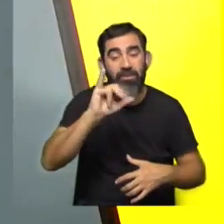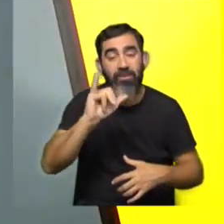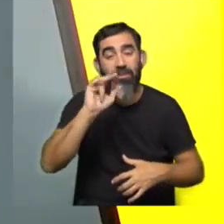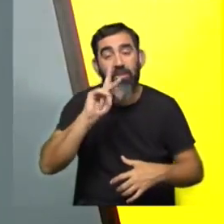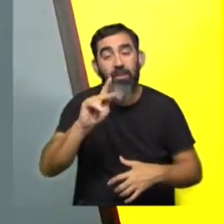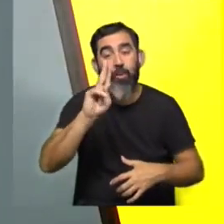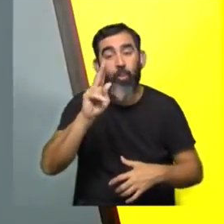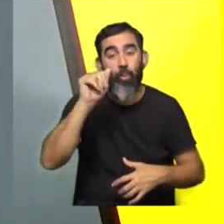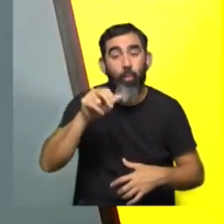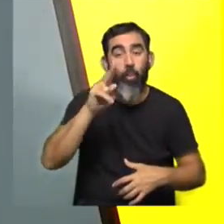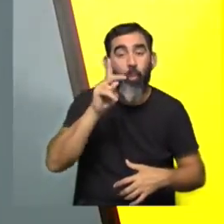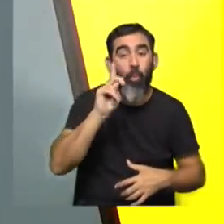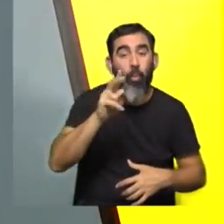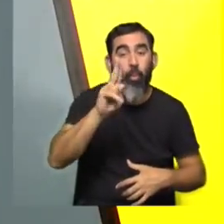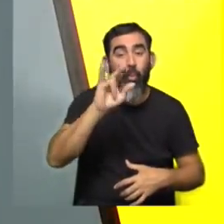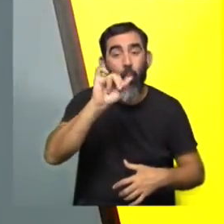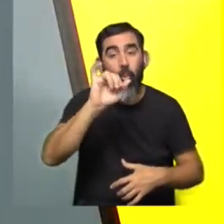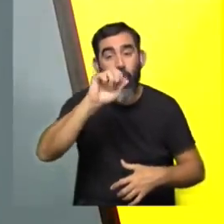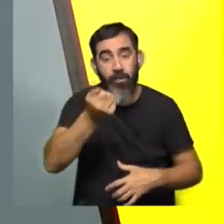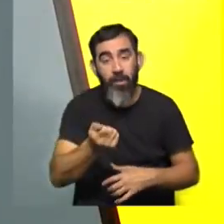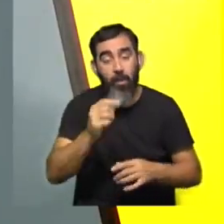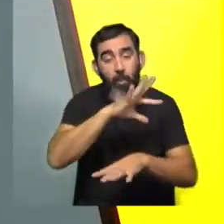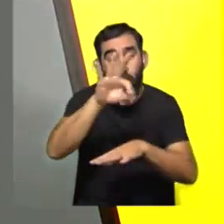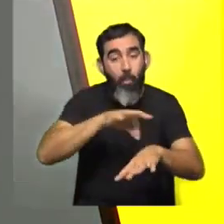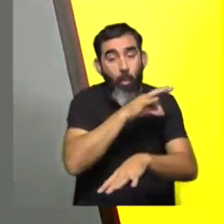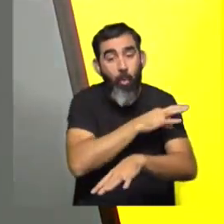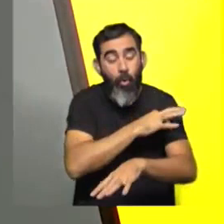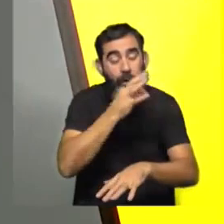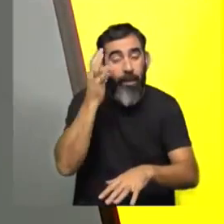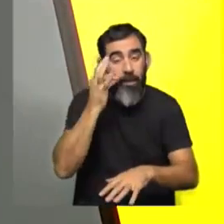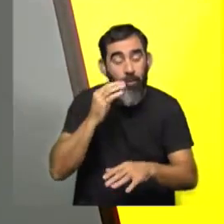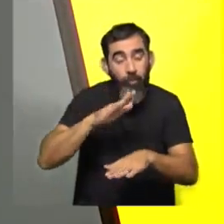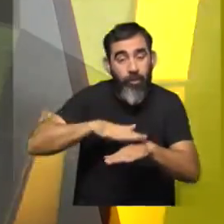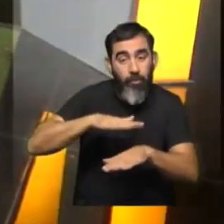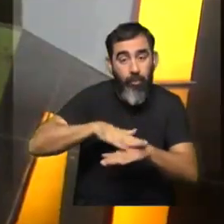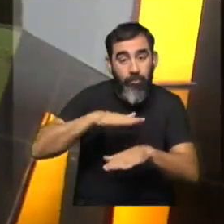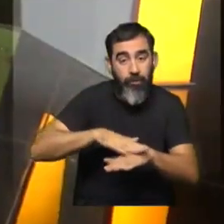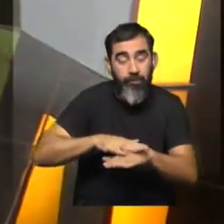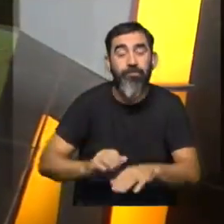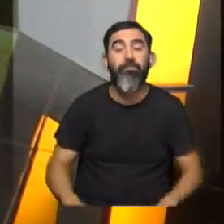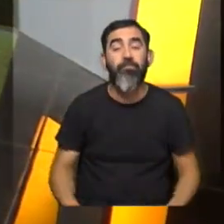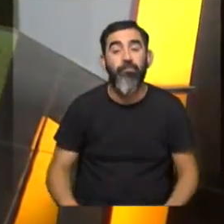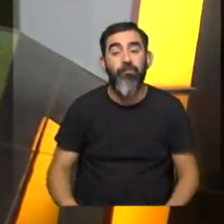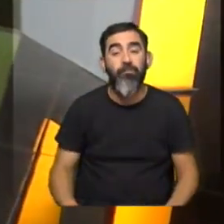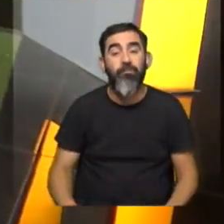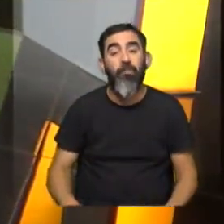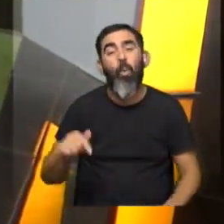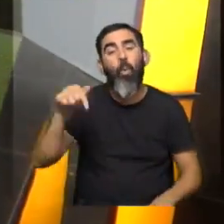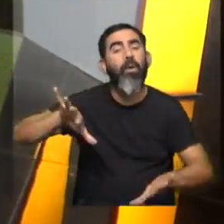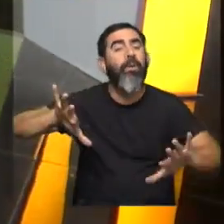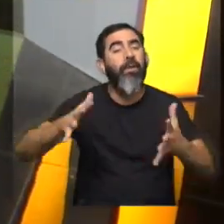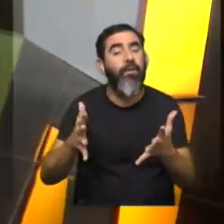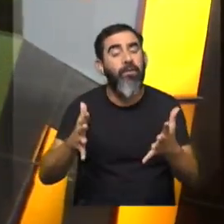decías, tienen como protagonistas a un mosquito, en particular a la Aedes aegypti. Entonces, bueno, ¿qué traemos hoy? Bueno,